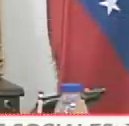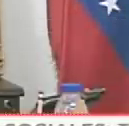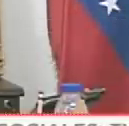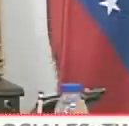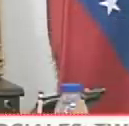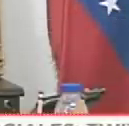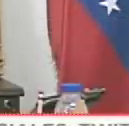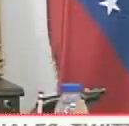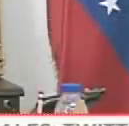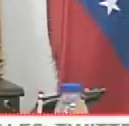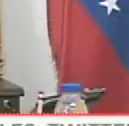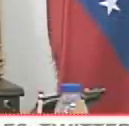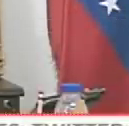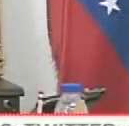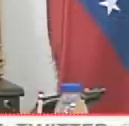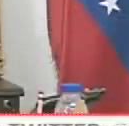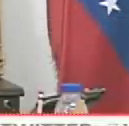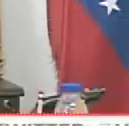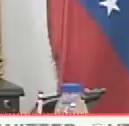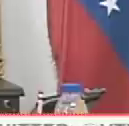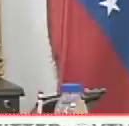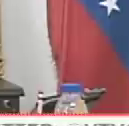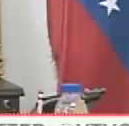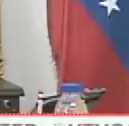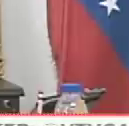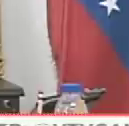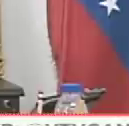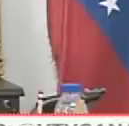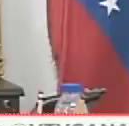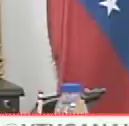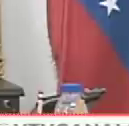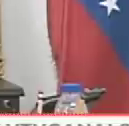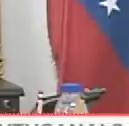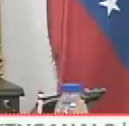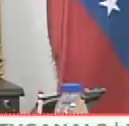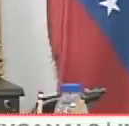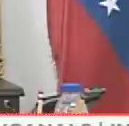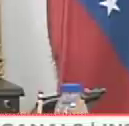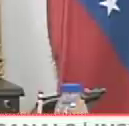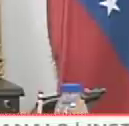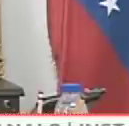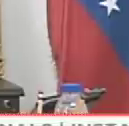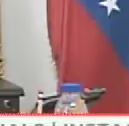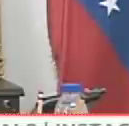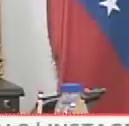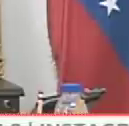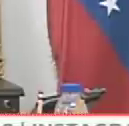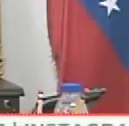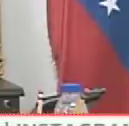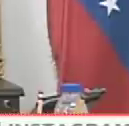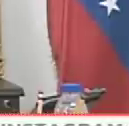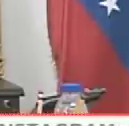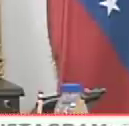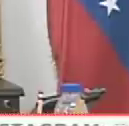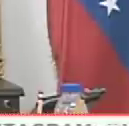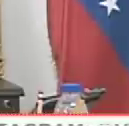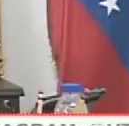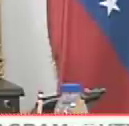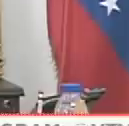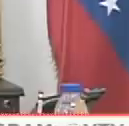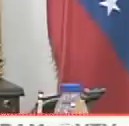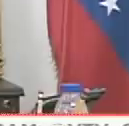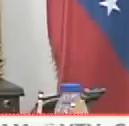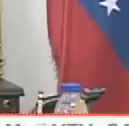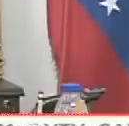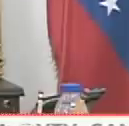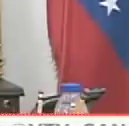que es jefe de la Capellanía Militar de la Fuerza Armada Nacional Bolivariana. Monseñor Benito, denos sus